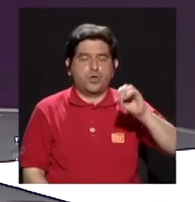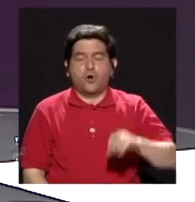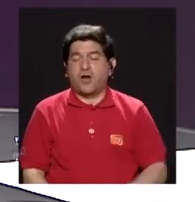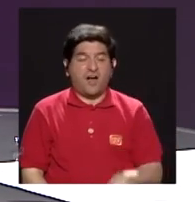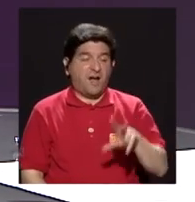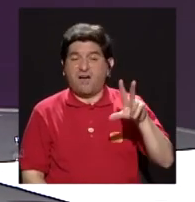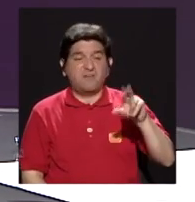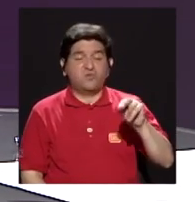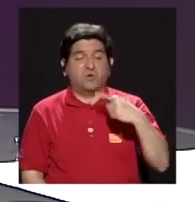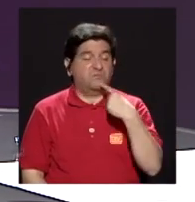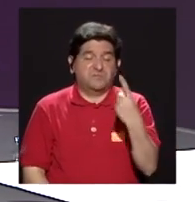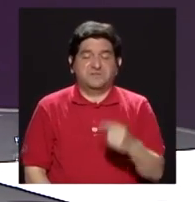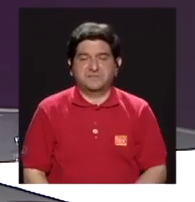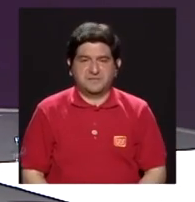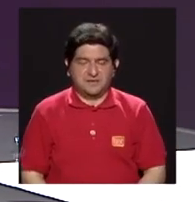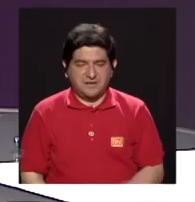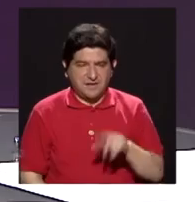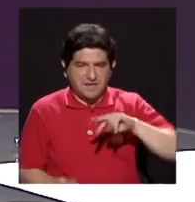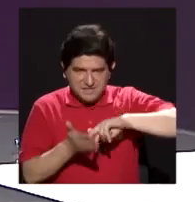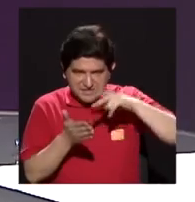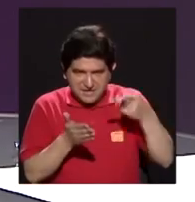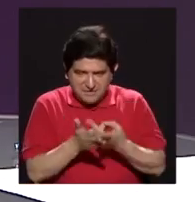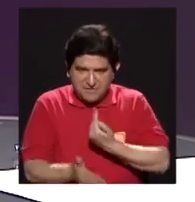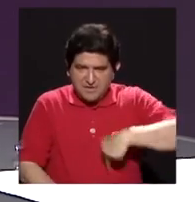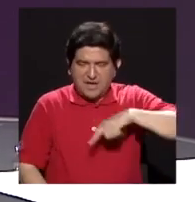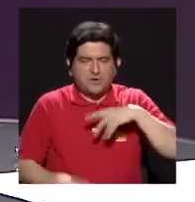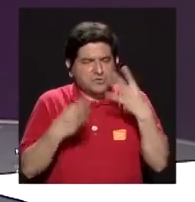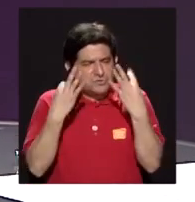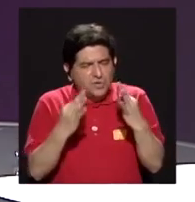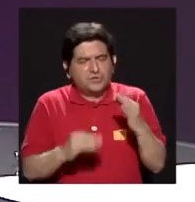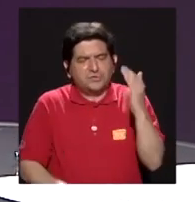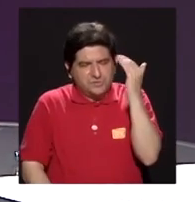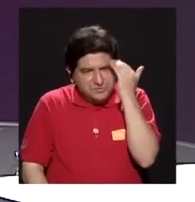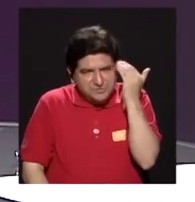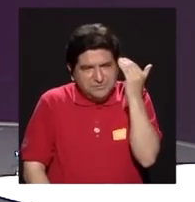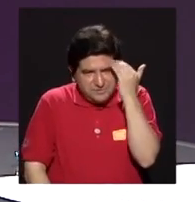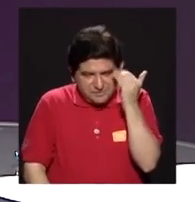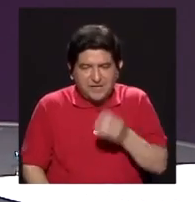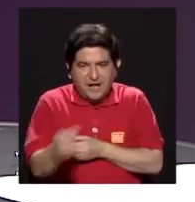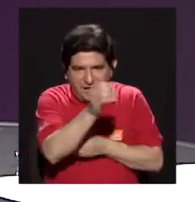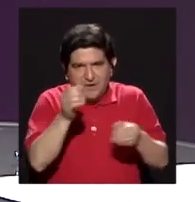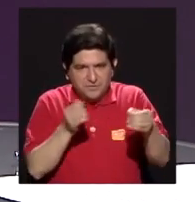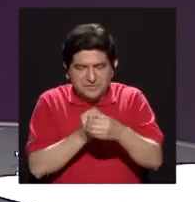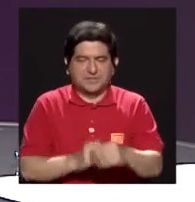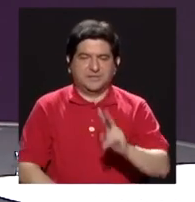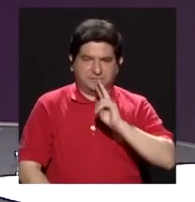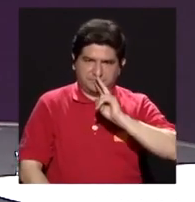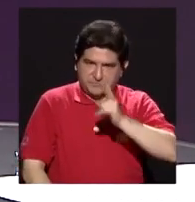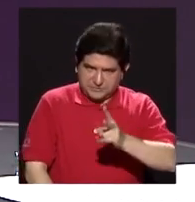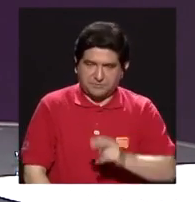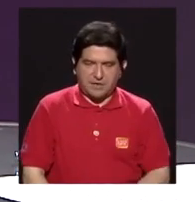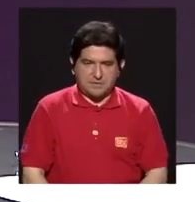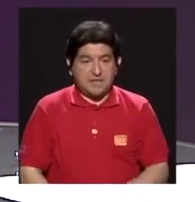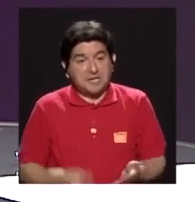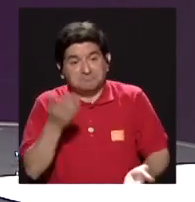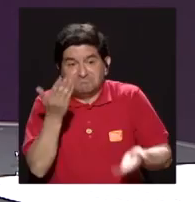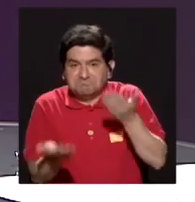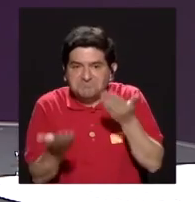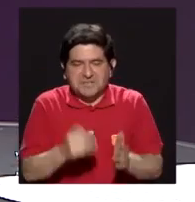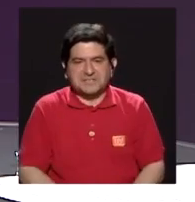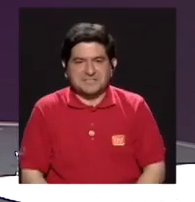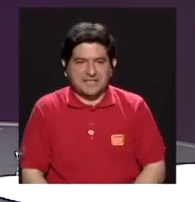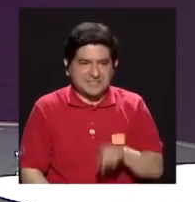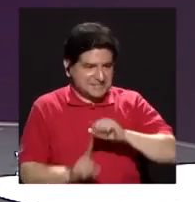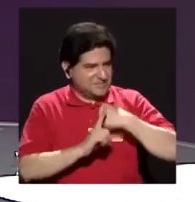aunque no raya con el pudor lo que tratamos de concientizar y conversar un poco con la oficina era esto sabe realmente puede ser que no es